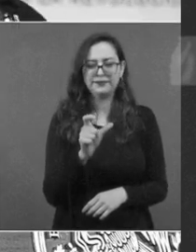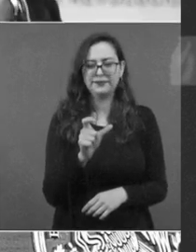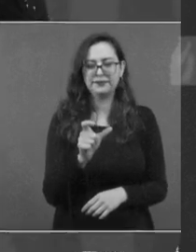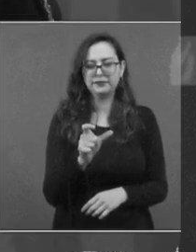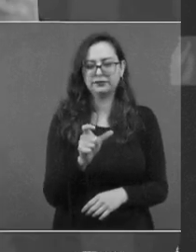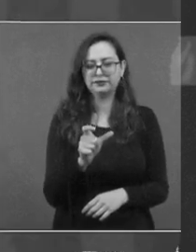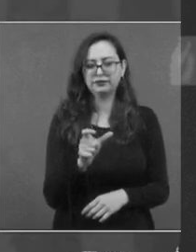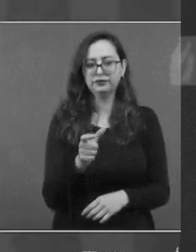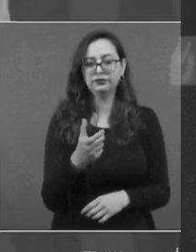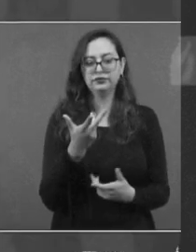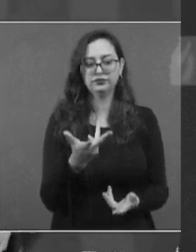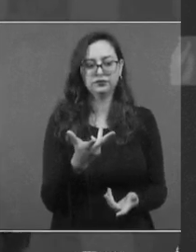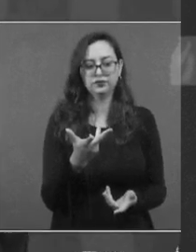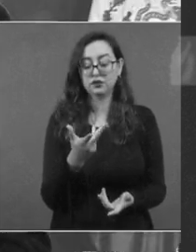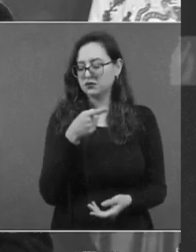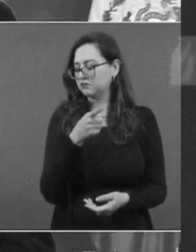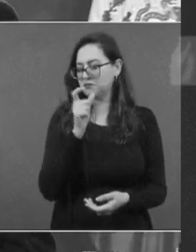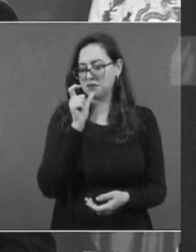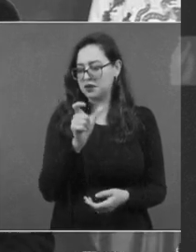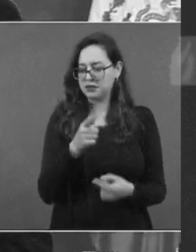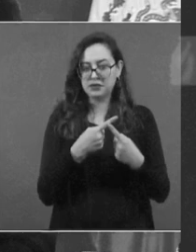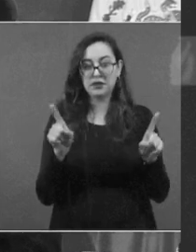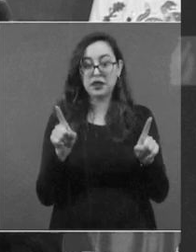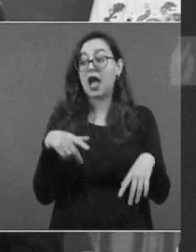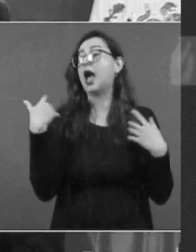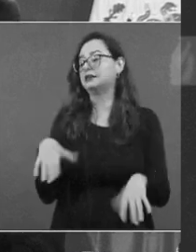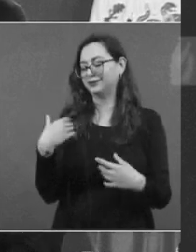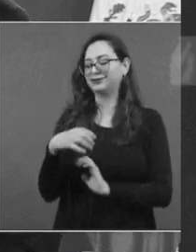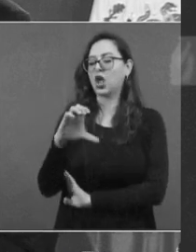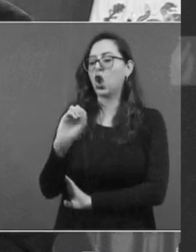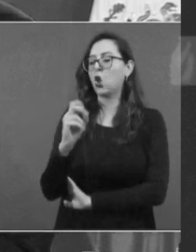Sí, pero en demasía, pero es una palabra que... Copeteado.